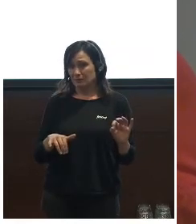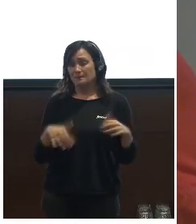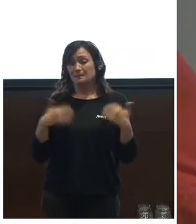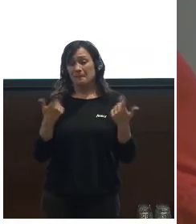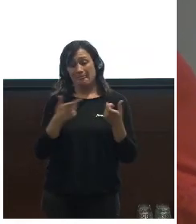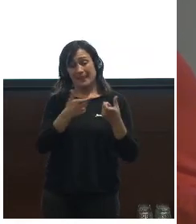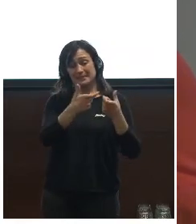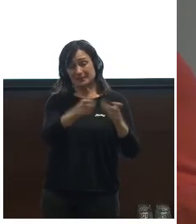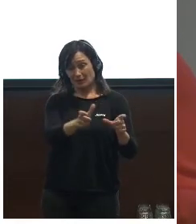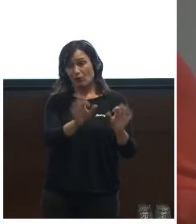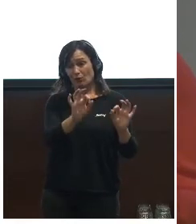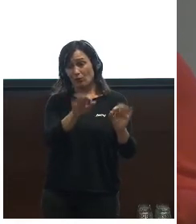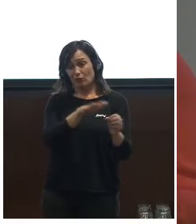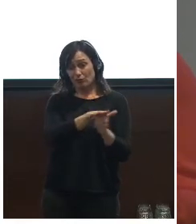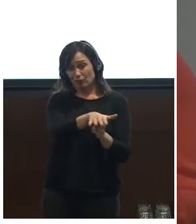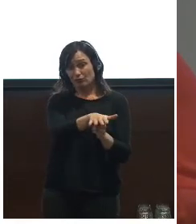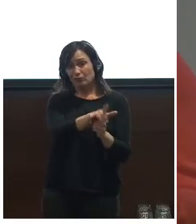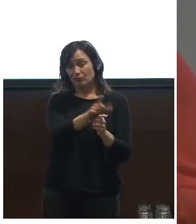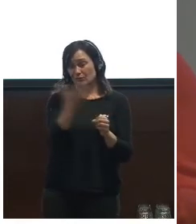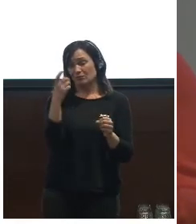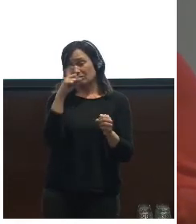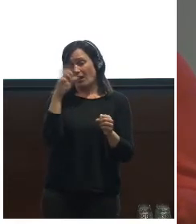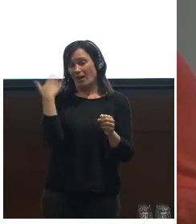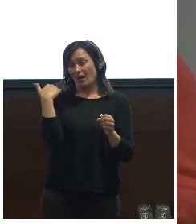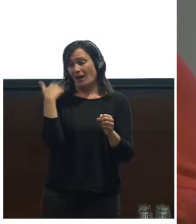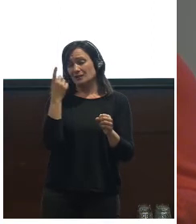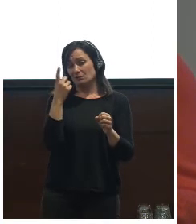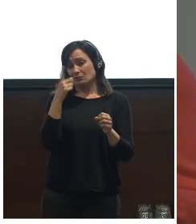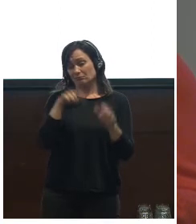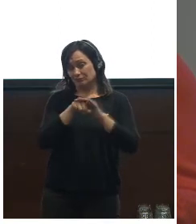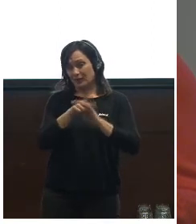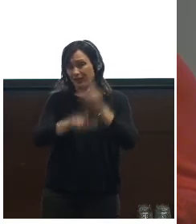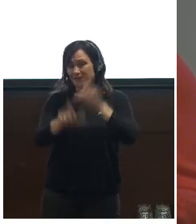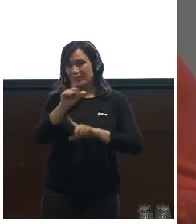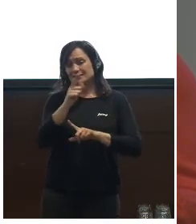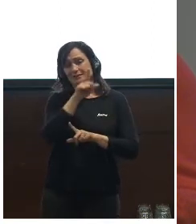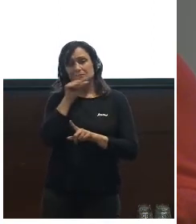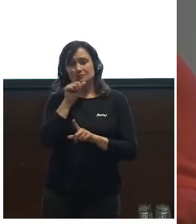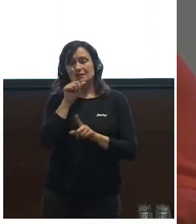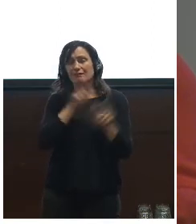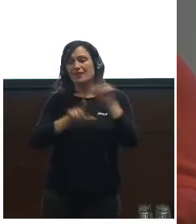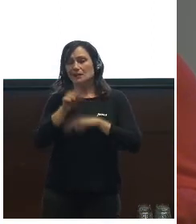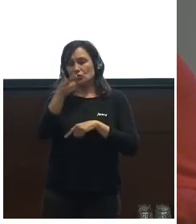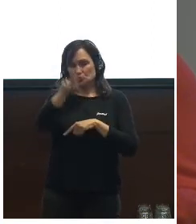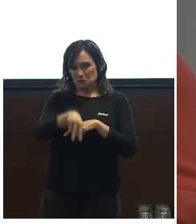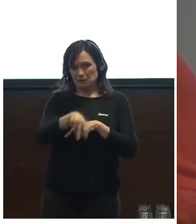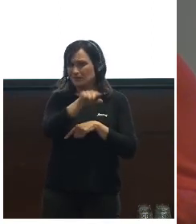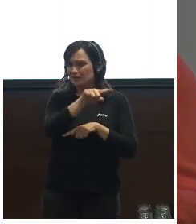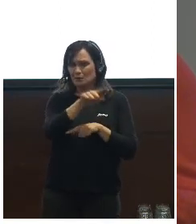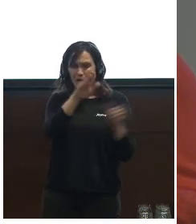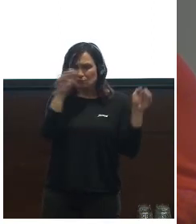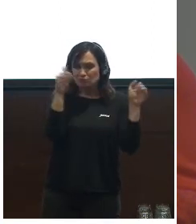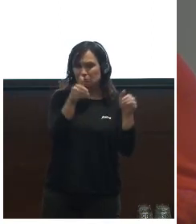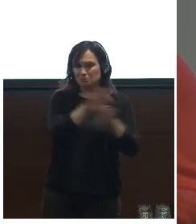sección, hay un área, que es una antigua agencia de viajes que se llama Viajes 2000, que se encarga expresamente de organizar los viajes